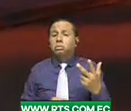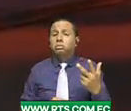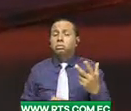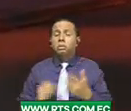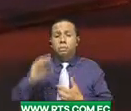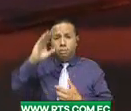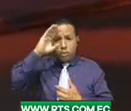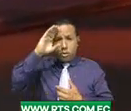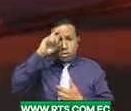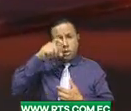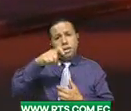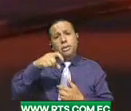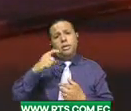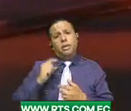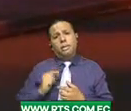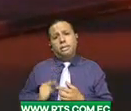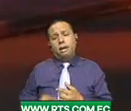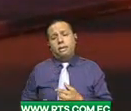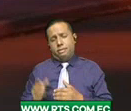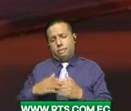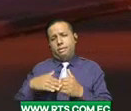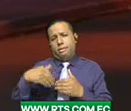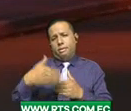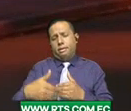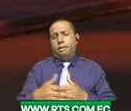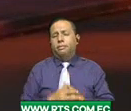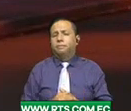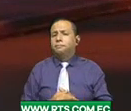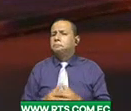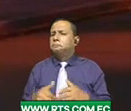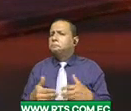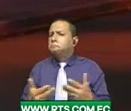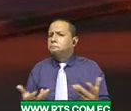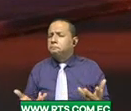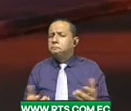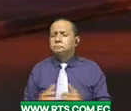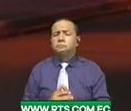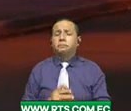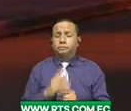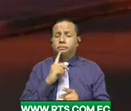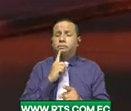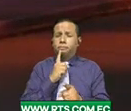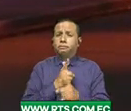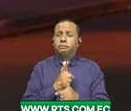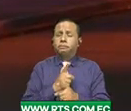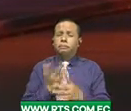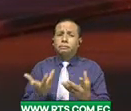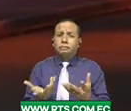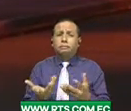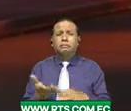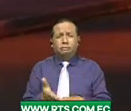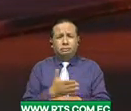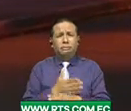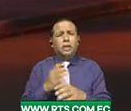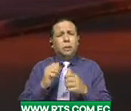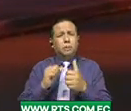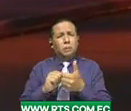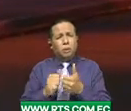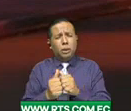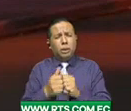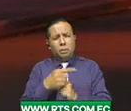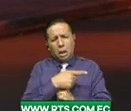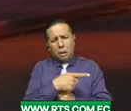dar detalles más adelante, ¿no? Hay que también conocer si existen o no antecedentes. Ante todo esto,